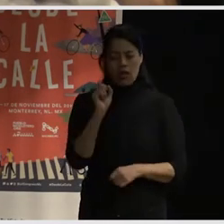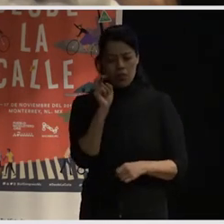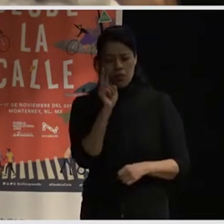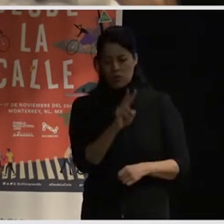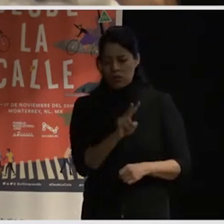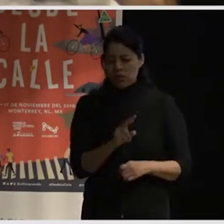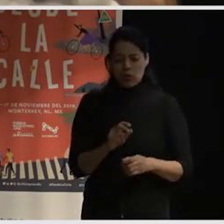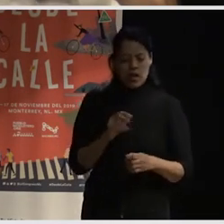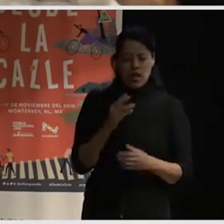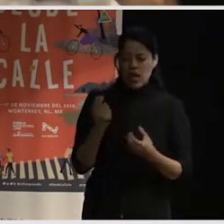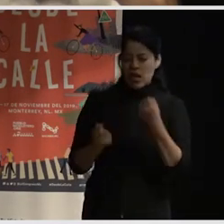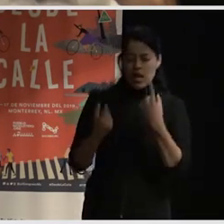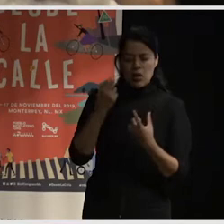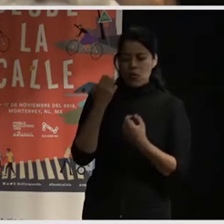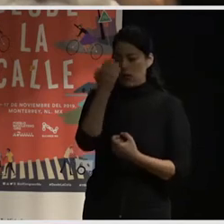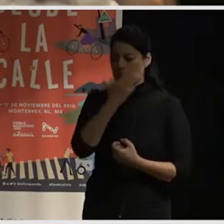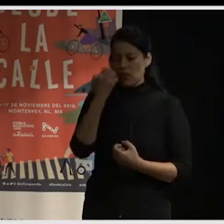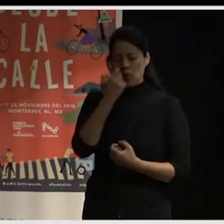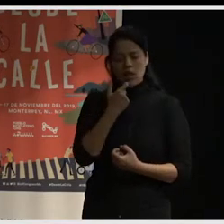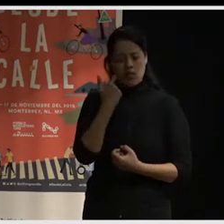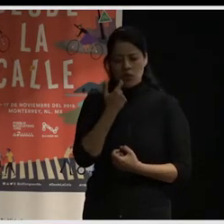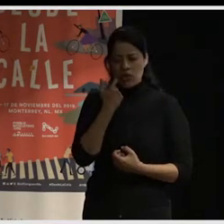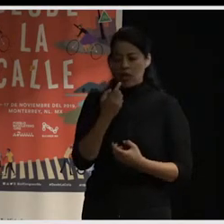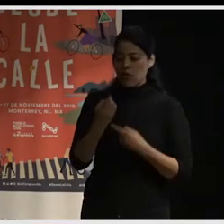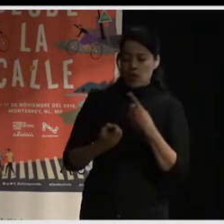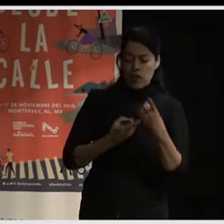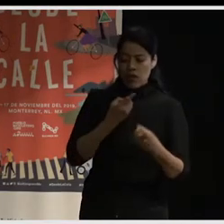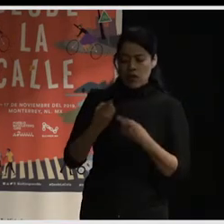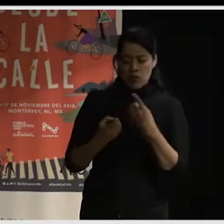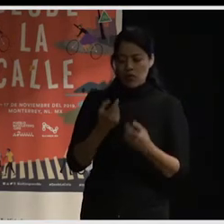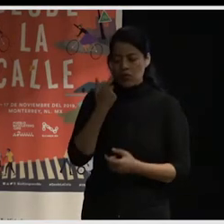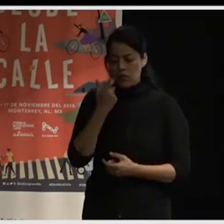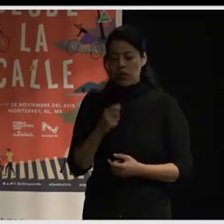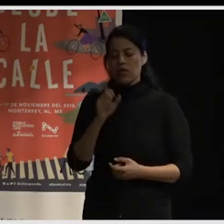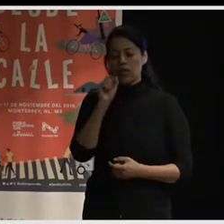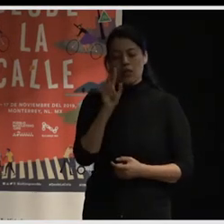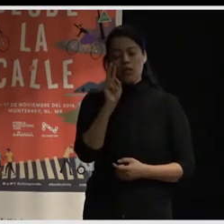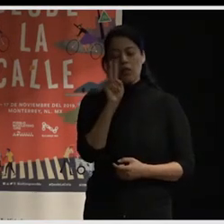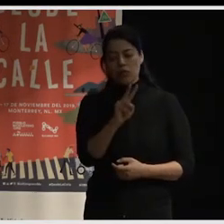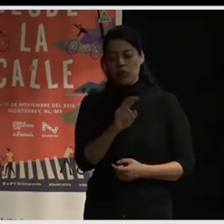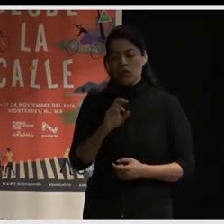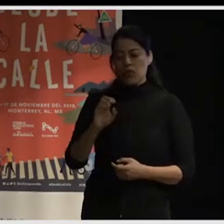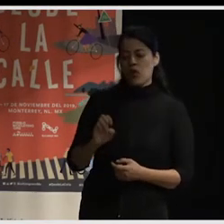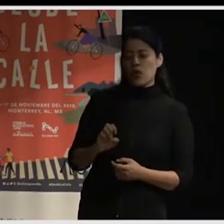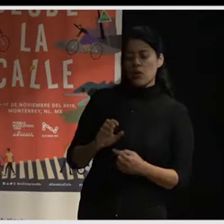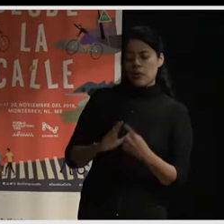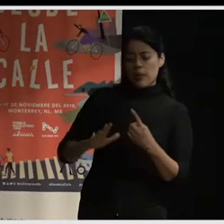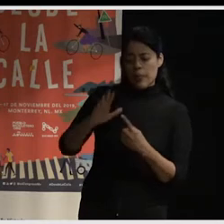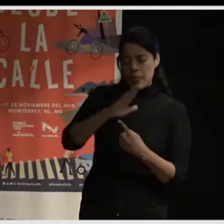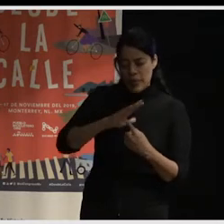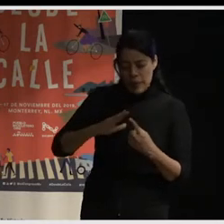etcétera y bueno también hace poco el local el observatorio el aire propuso generar esta red de